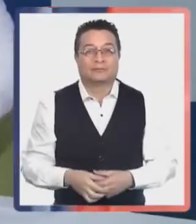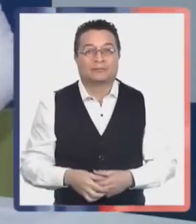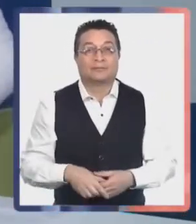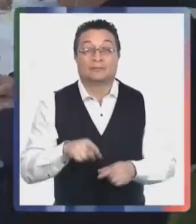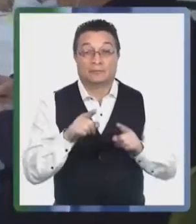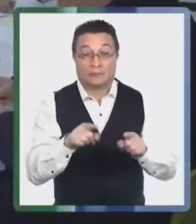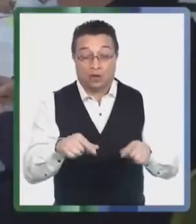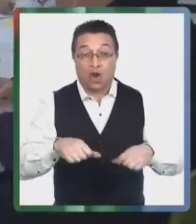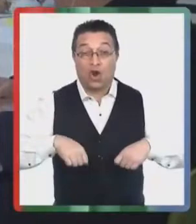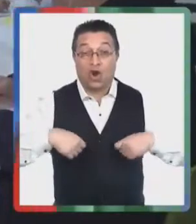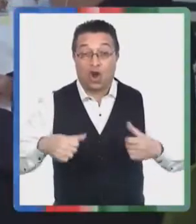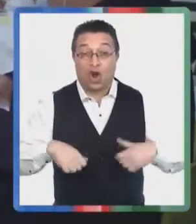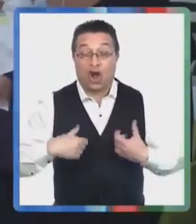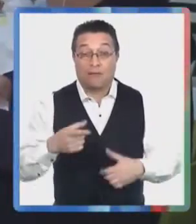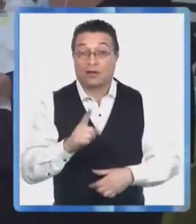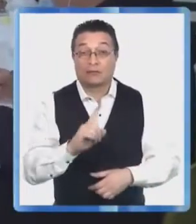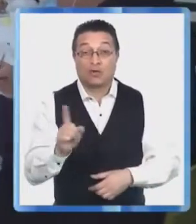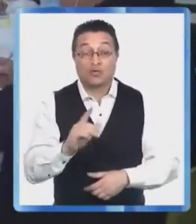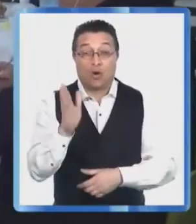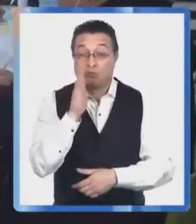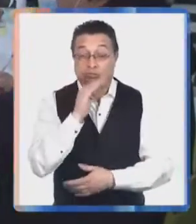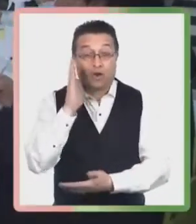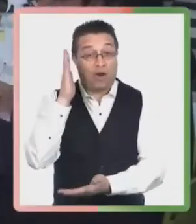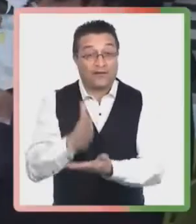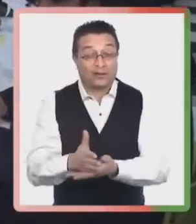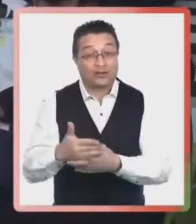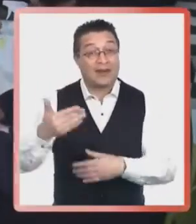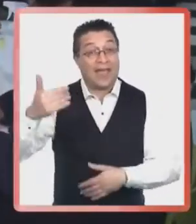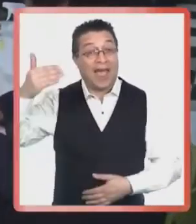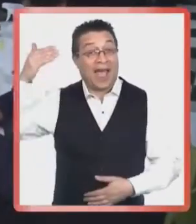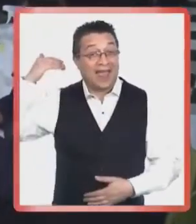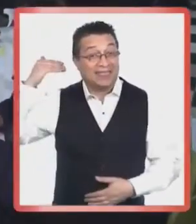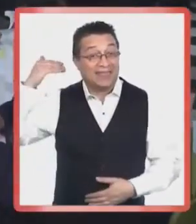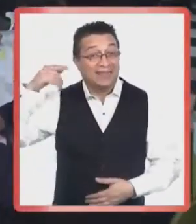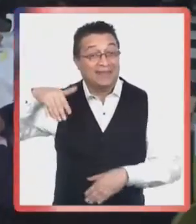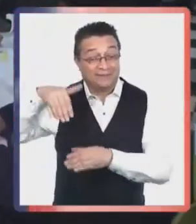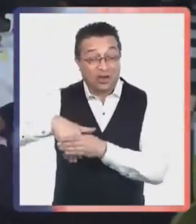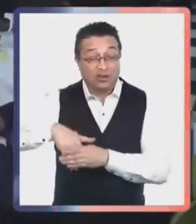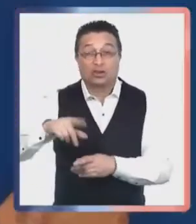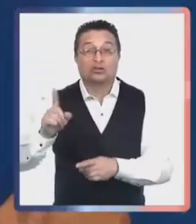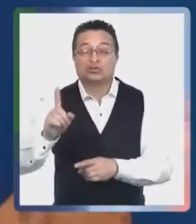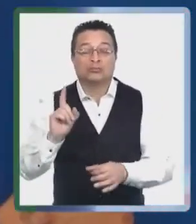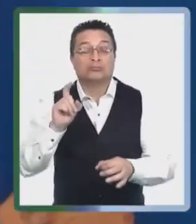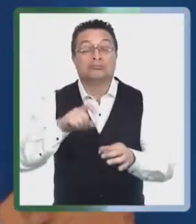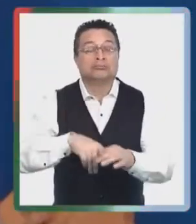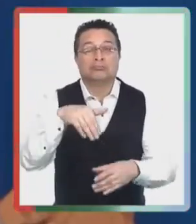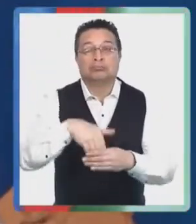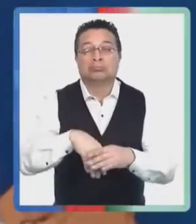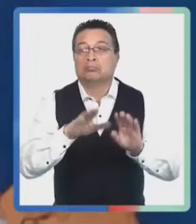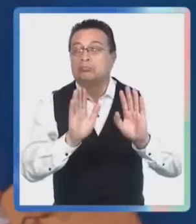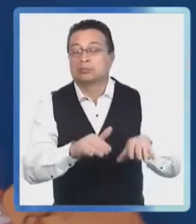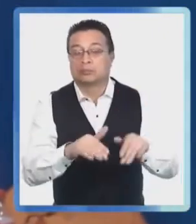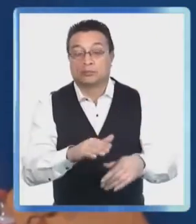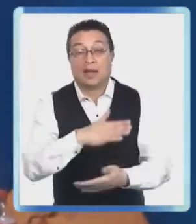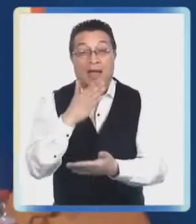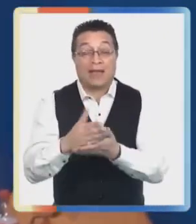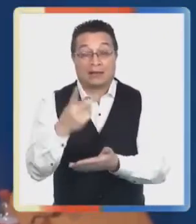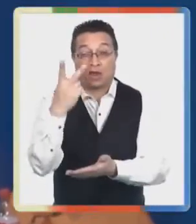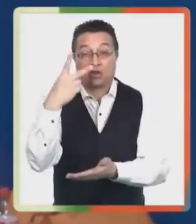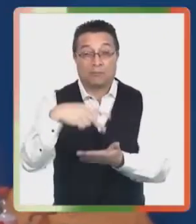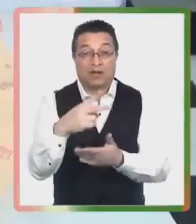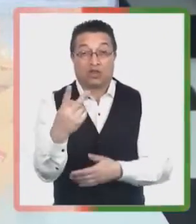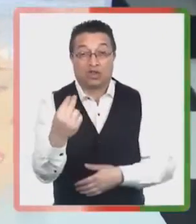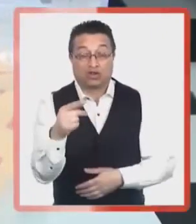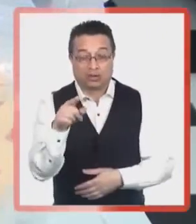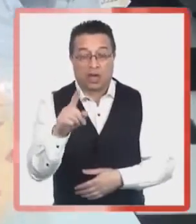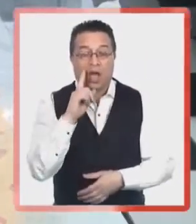estos jóvenes, al no ser obligatorios los procesos anteriores, no fueron parte de la votación. Hasta el año 2012 lo que tuvimos